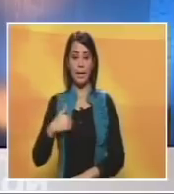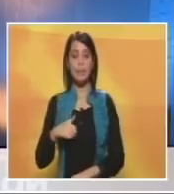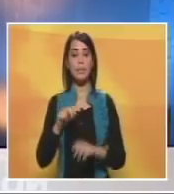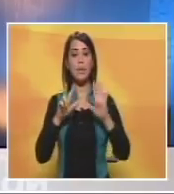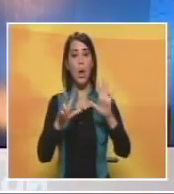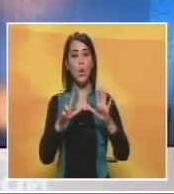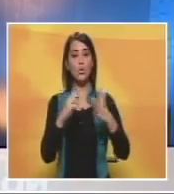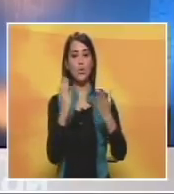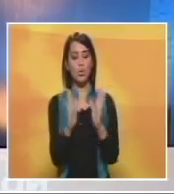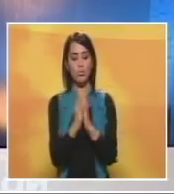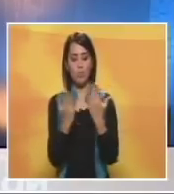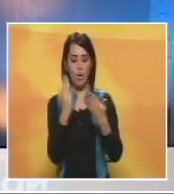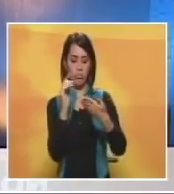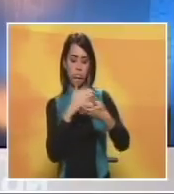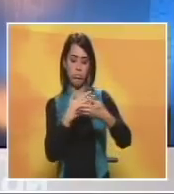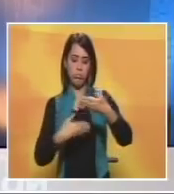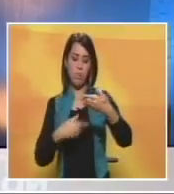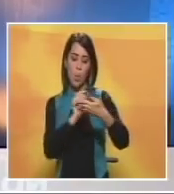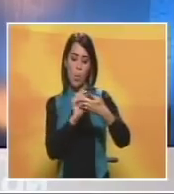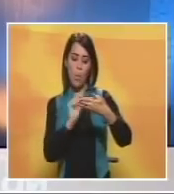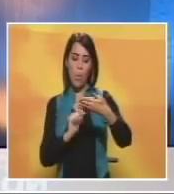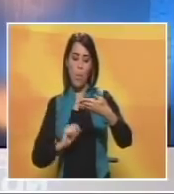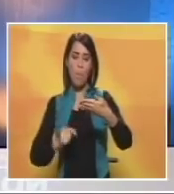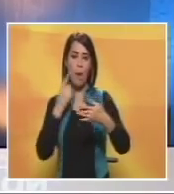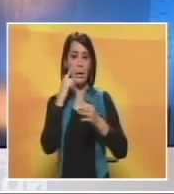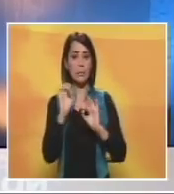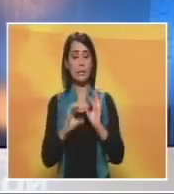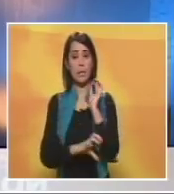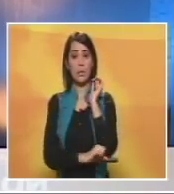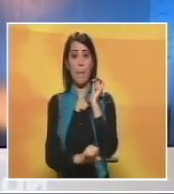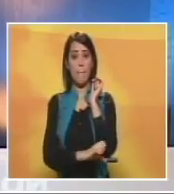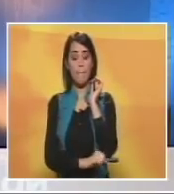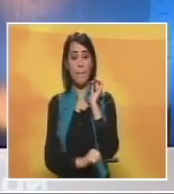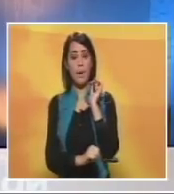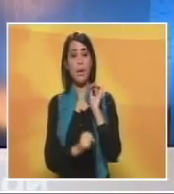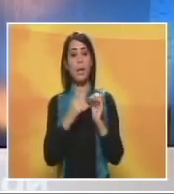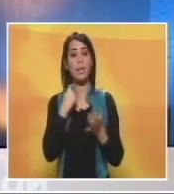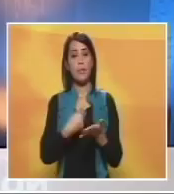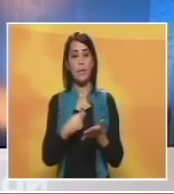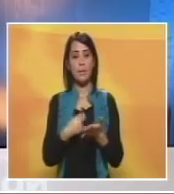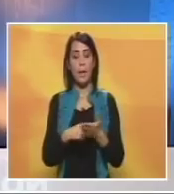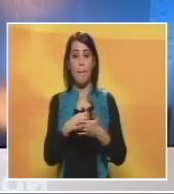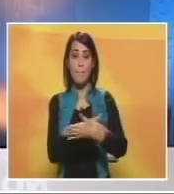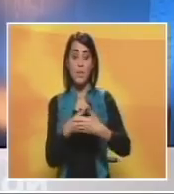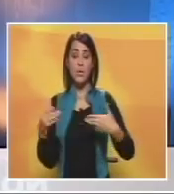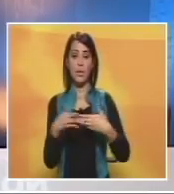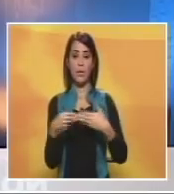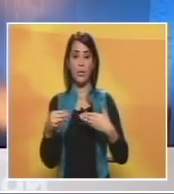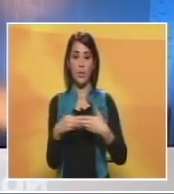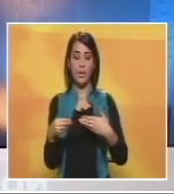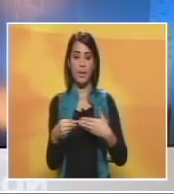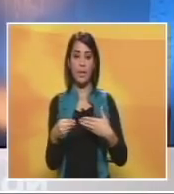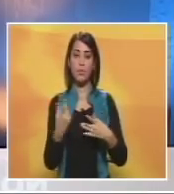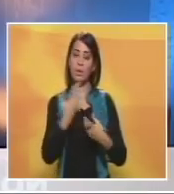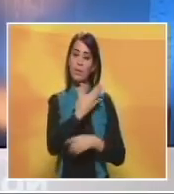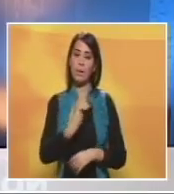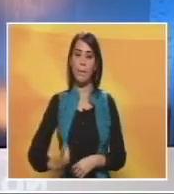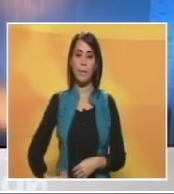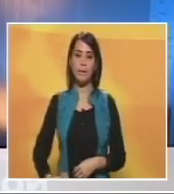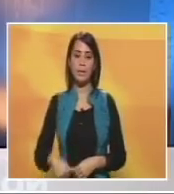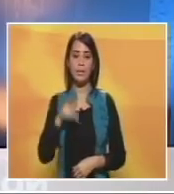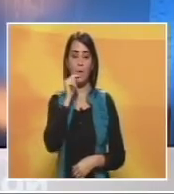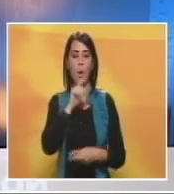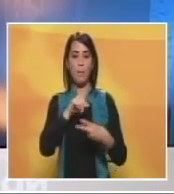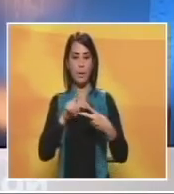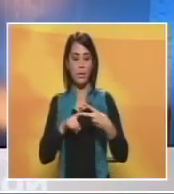cuadernos manuscritos destaparon una presunta red de sobornos que habría sido destinada a recaudar decenas de millones de dólares durante las presidencias de Néstor Kirchner